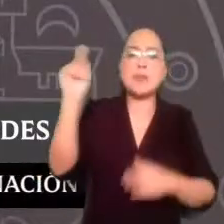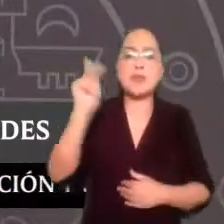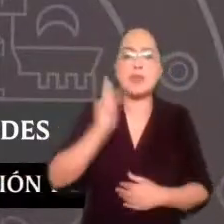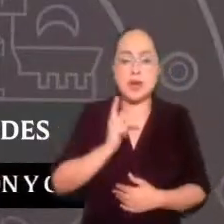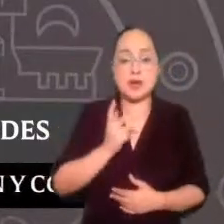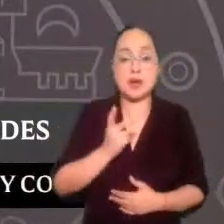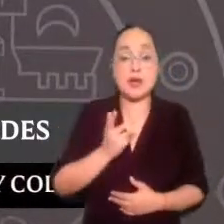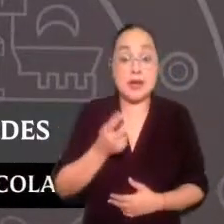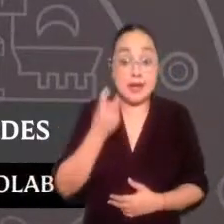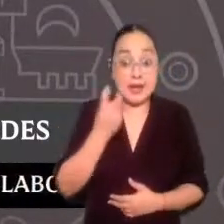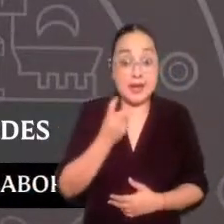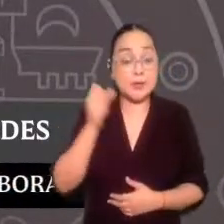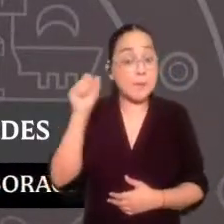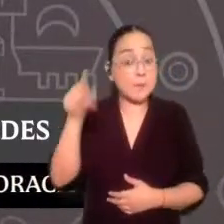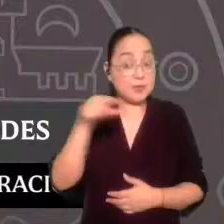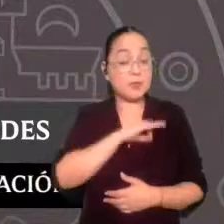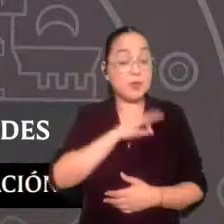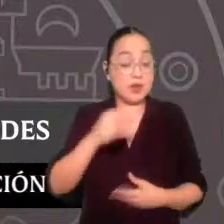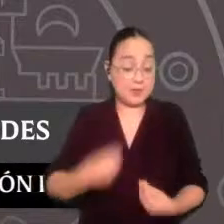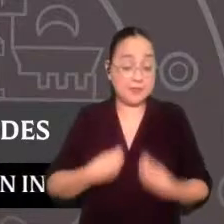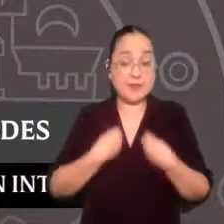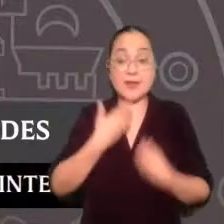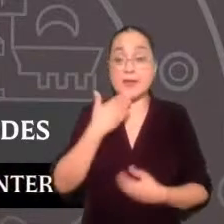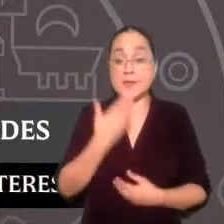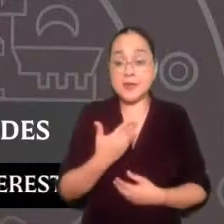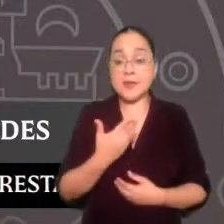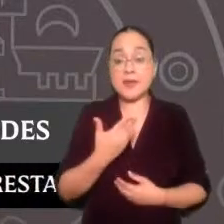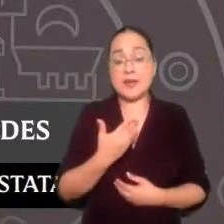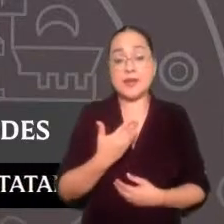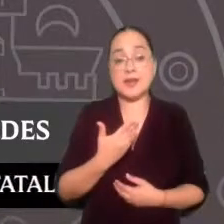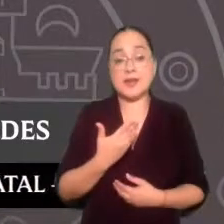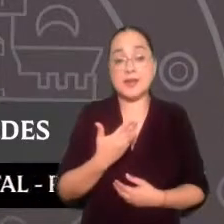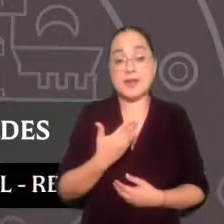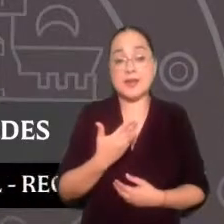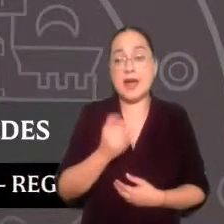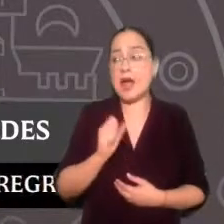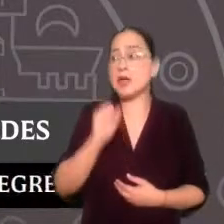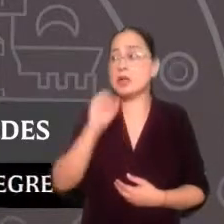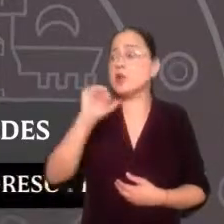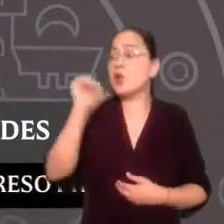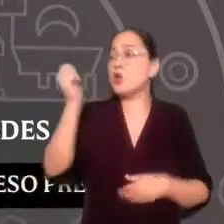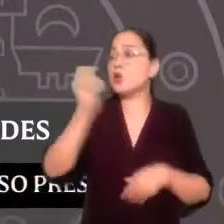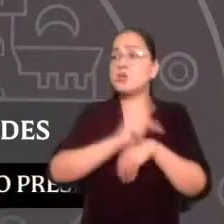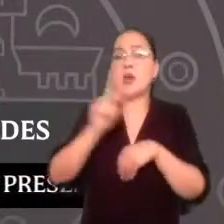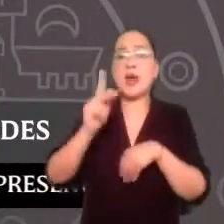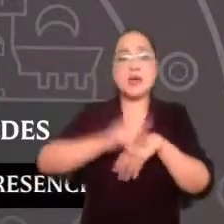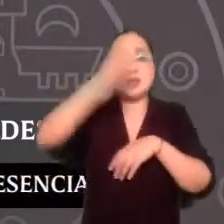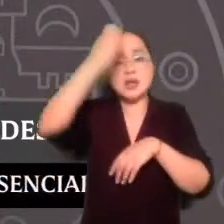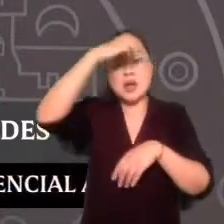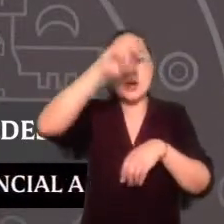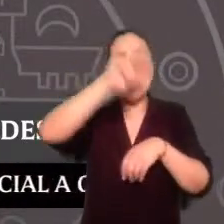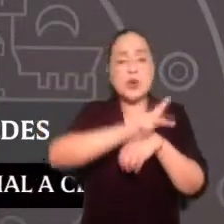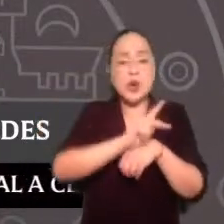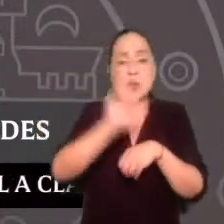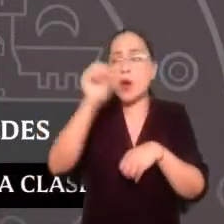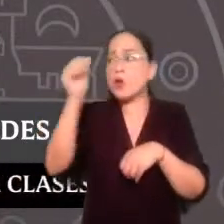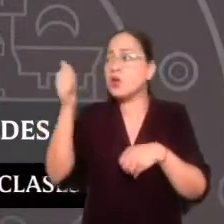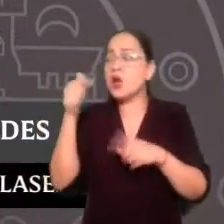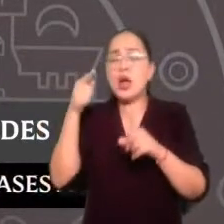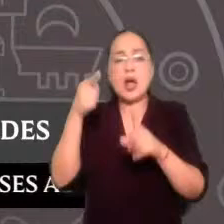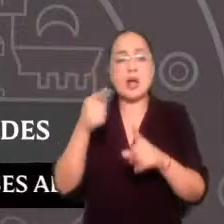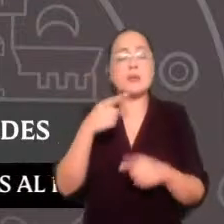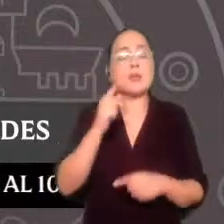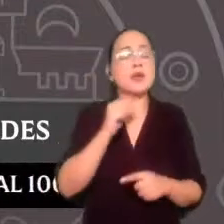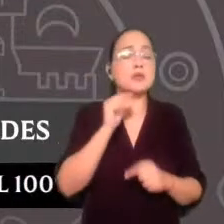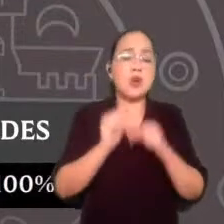vivir bien, como lo hacen en los países del primer mundo. Pero eso es gradual.